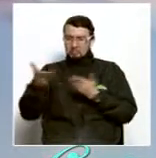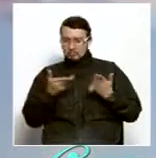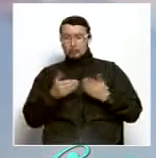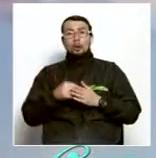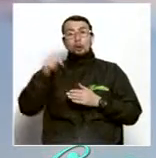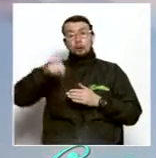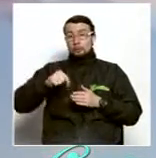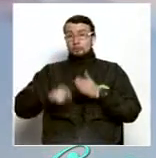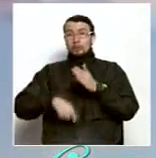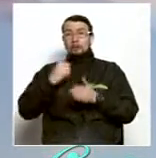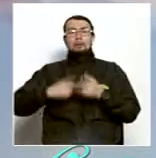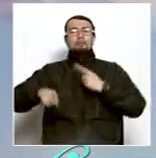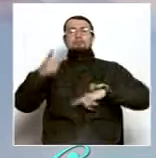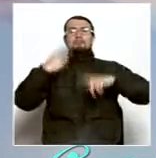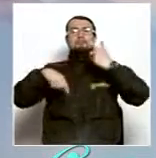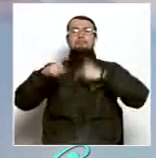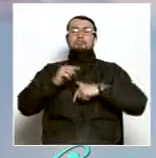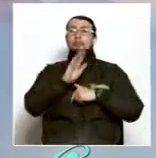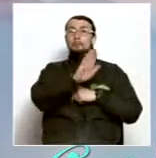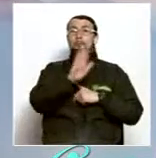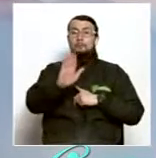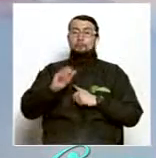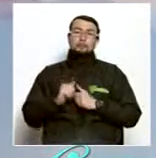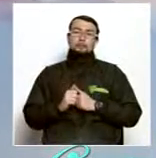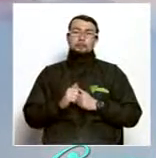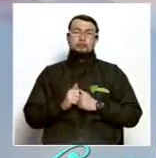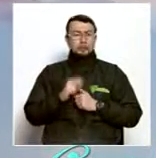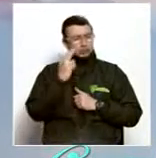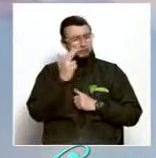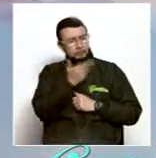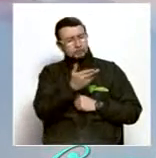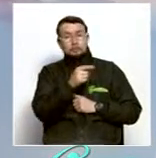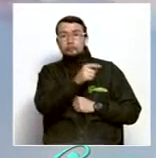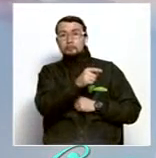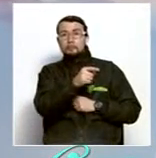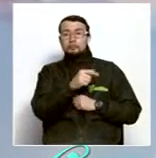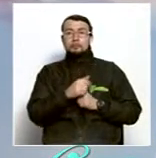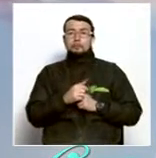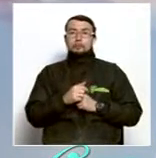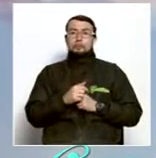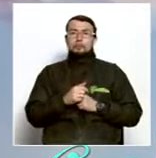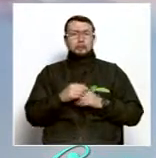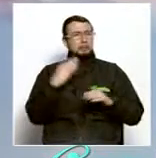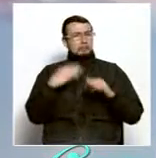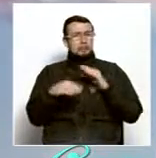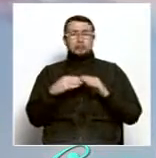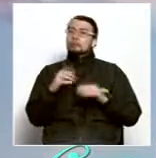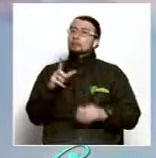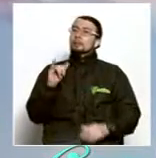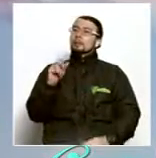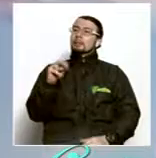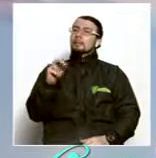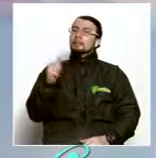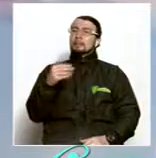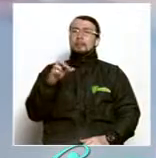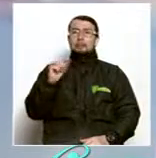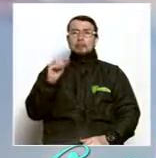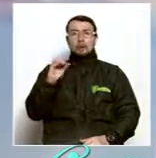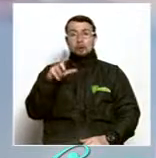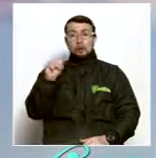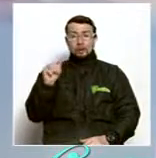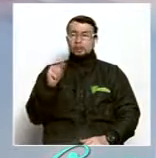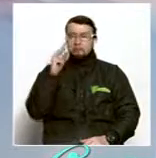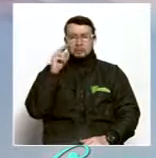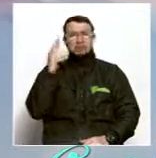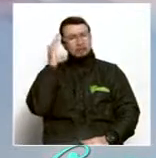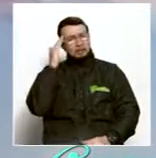en directo con todos ustedes. Entonces, veamos un video, Lina Paola, que yo sé que va a ser